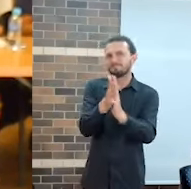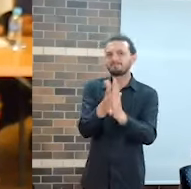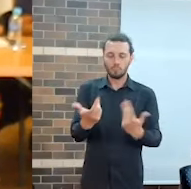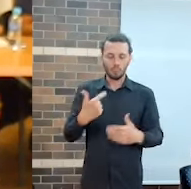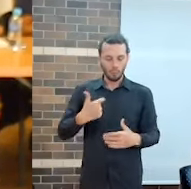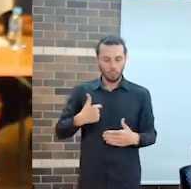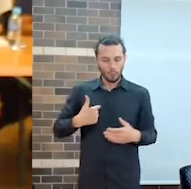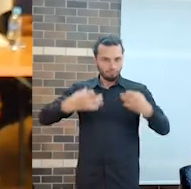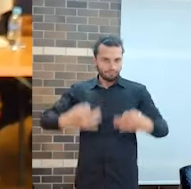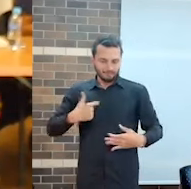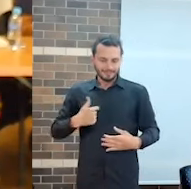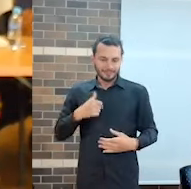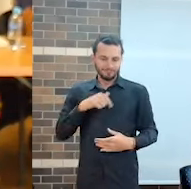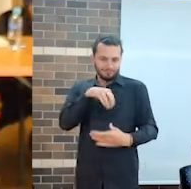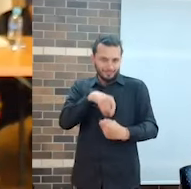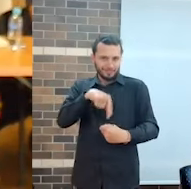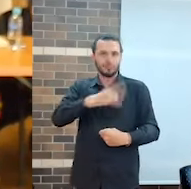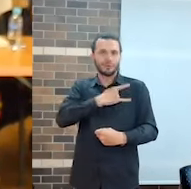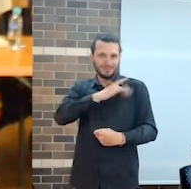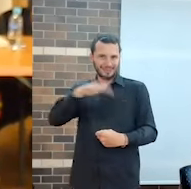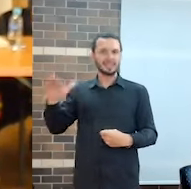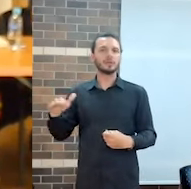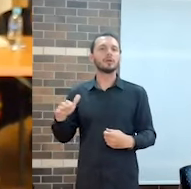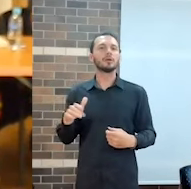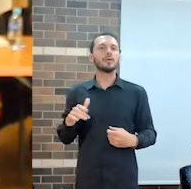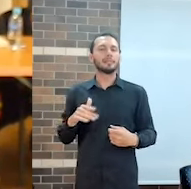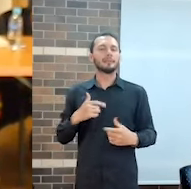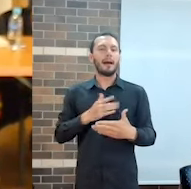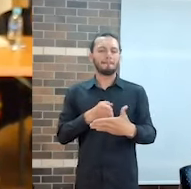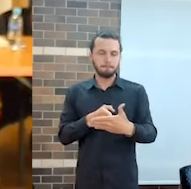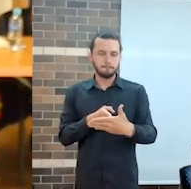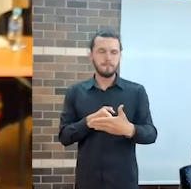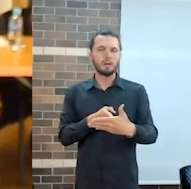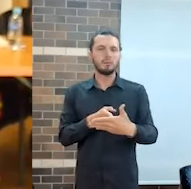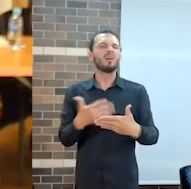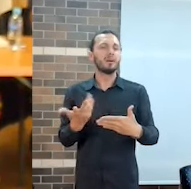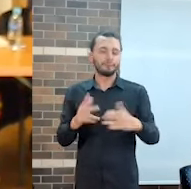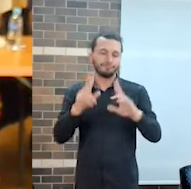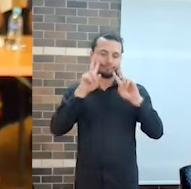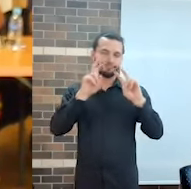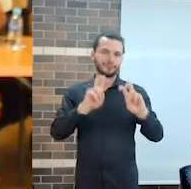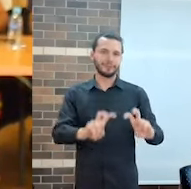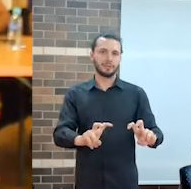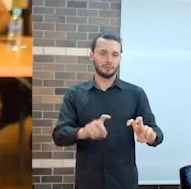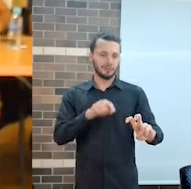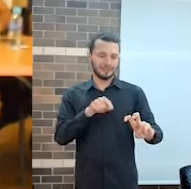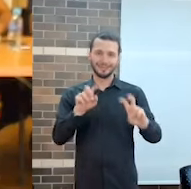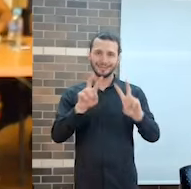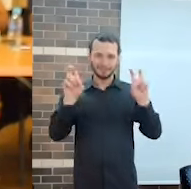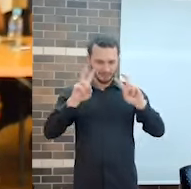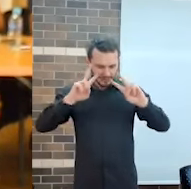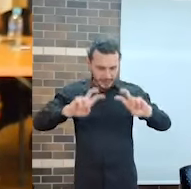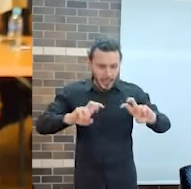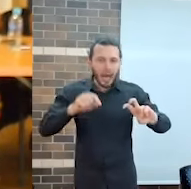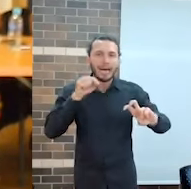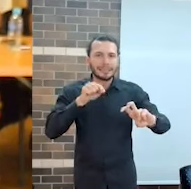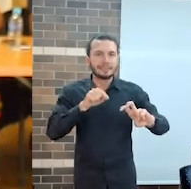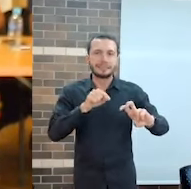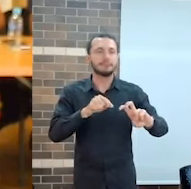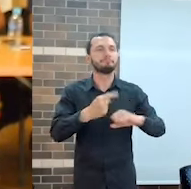me he encontrado con esta barrera en el sentido de la investigación, porque digamos que a